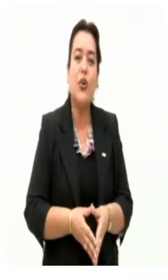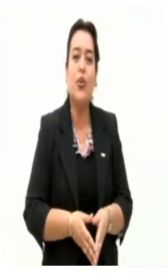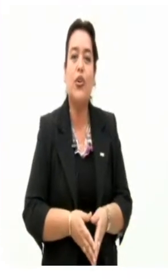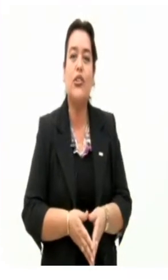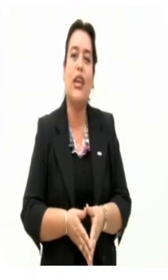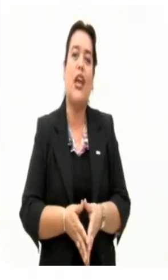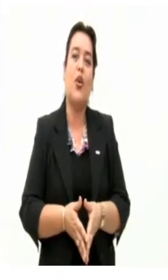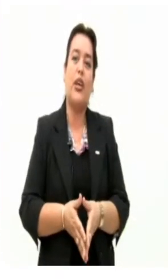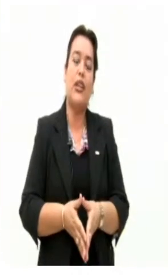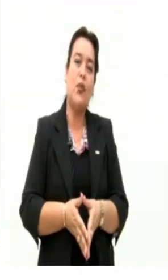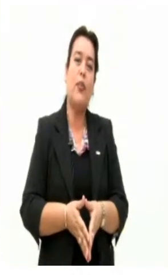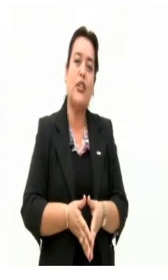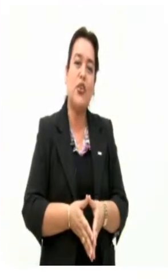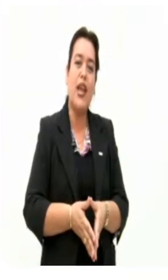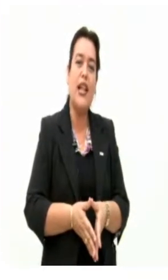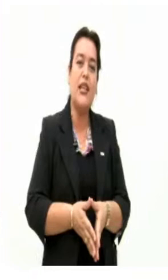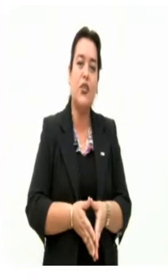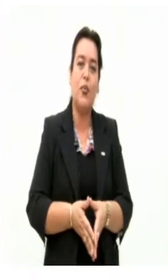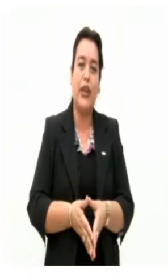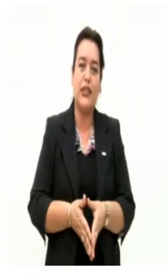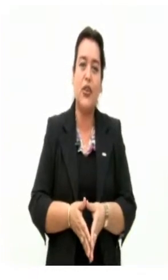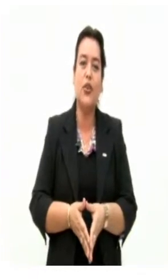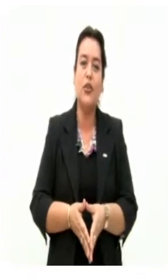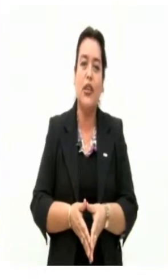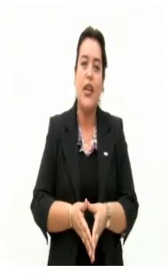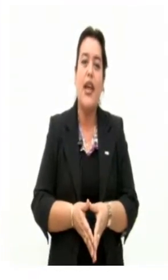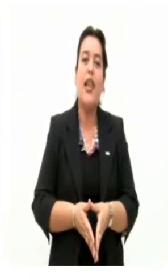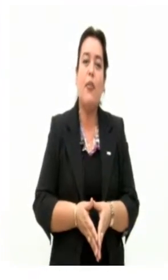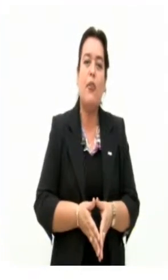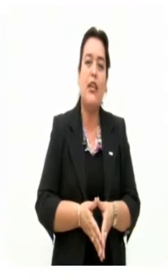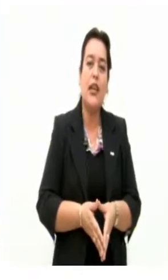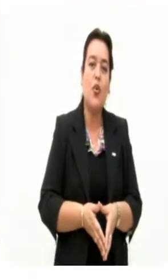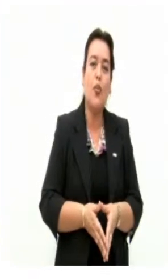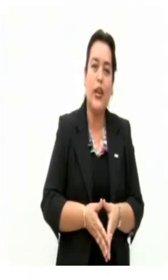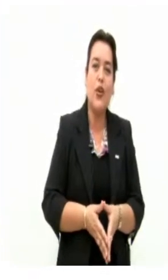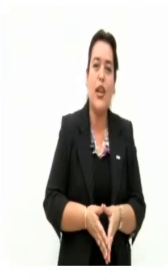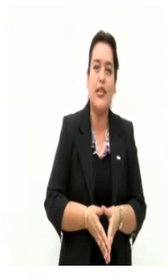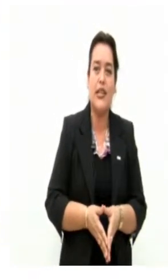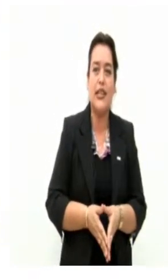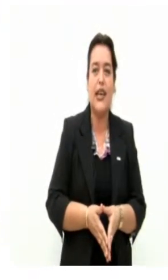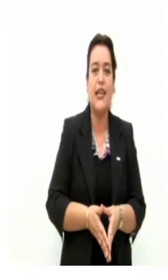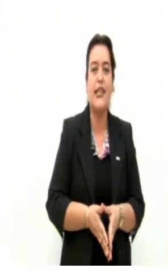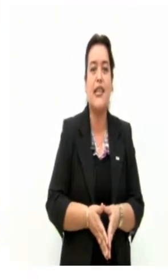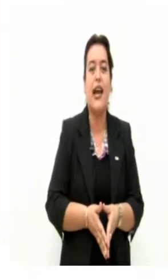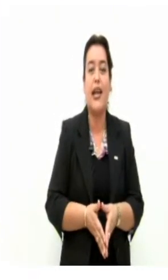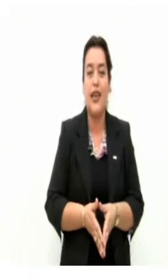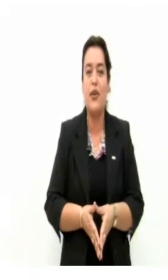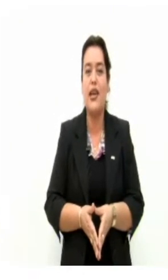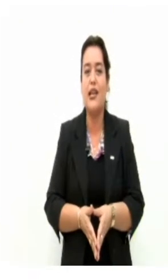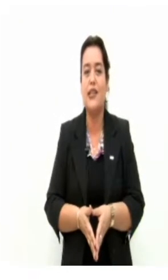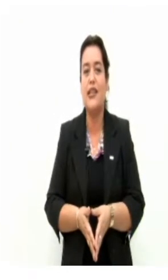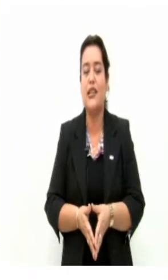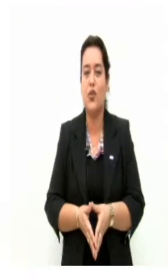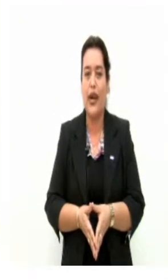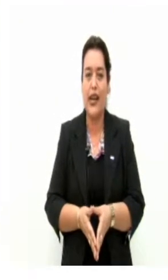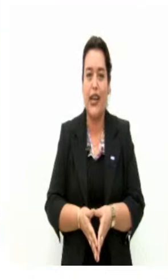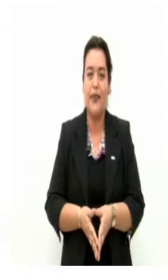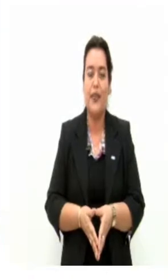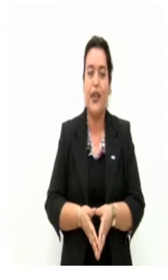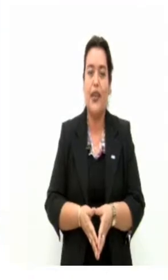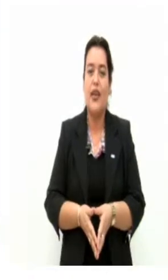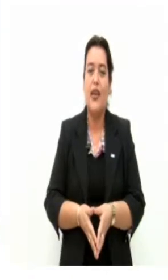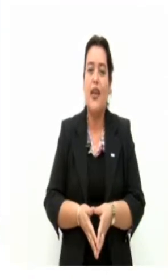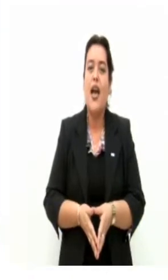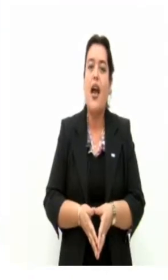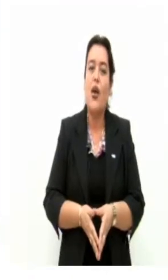formativa. Estamos seguros que el objetivo personal de superación le permitirá cumplir con las exigencias académicas